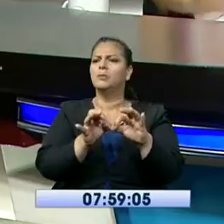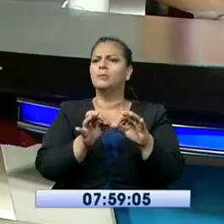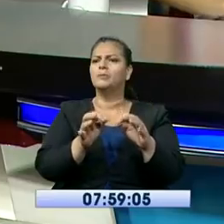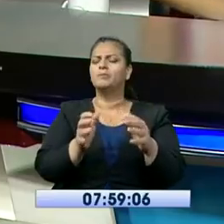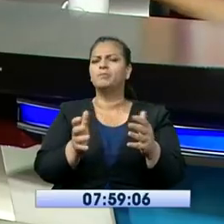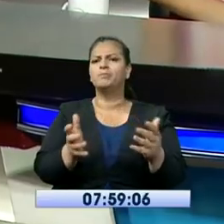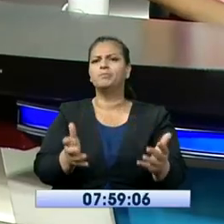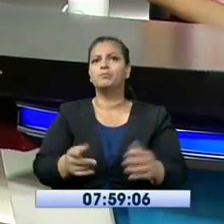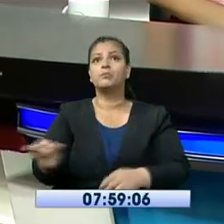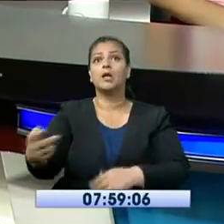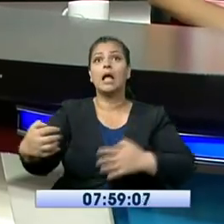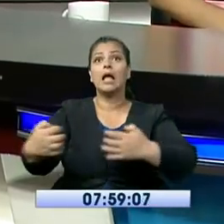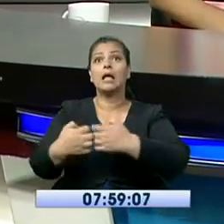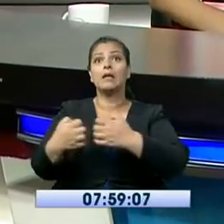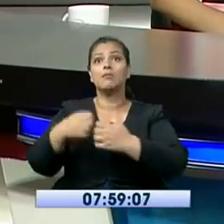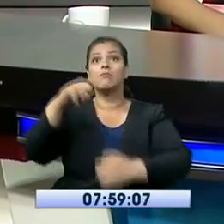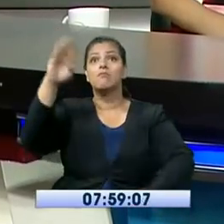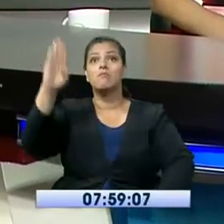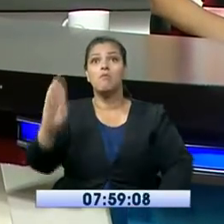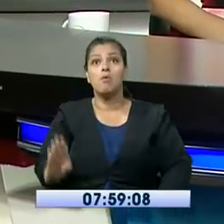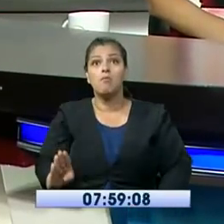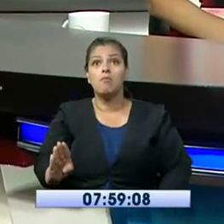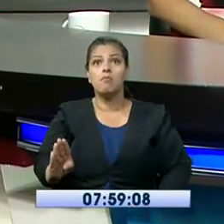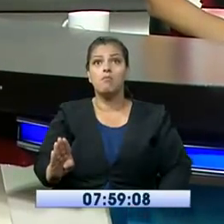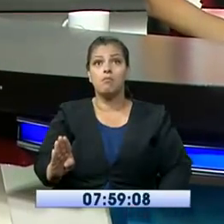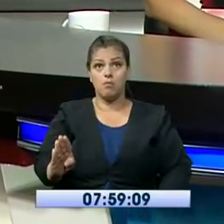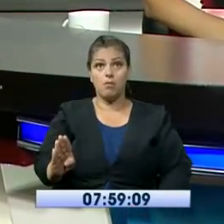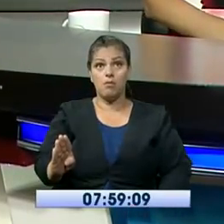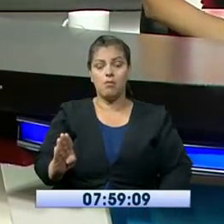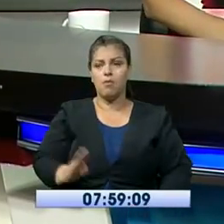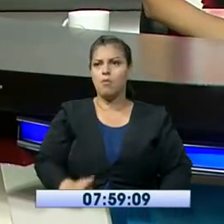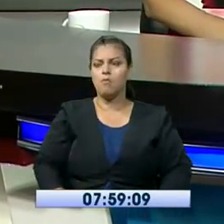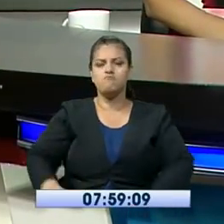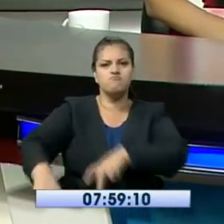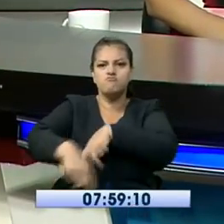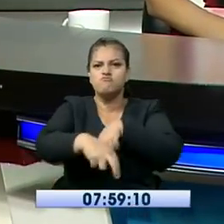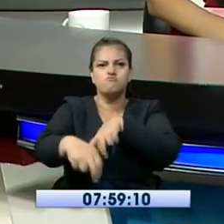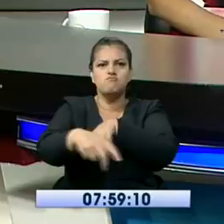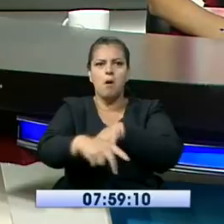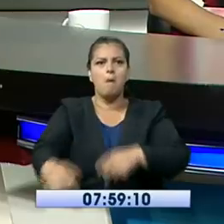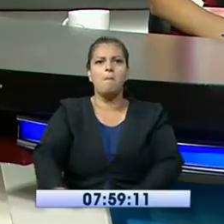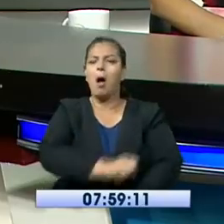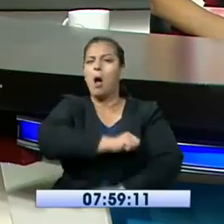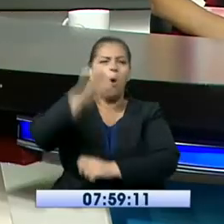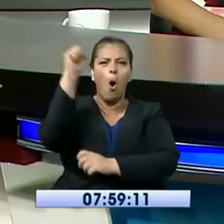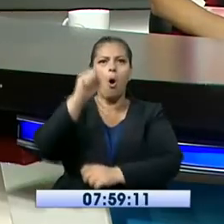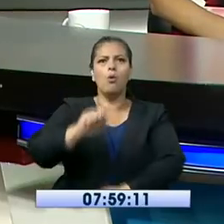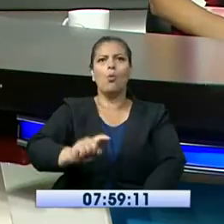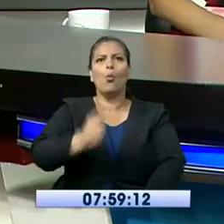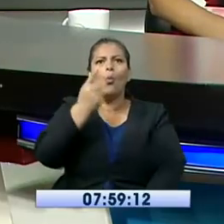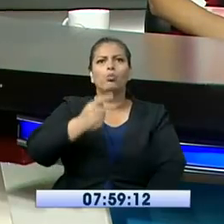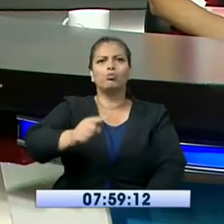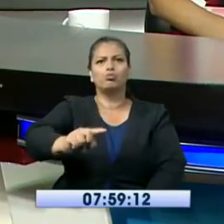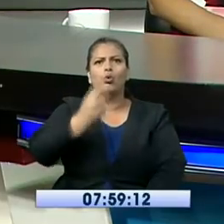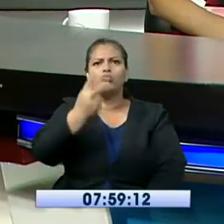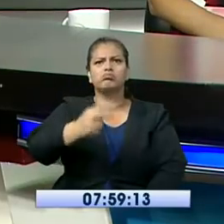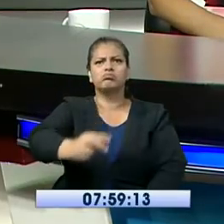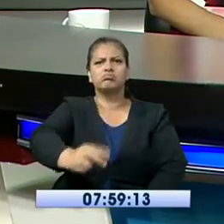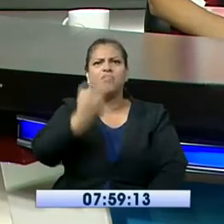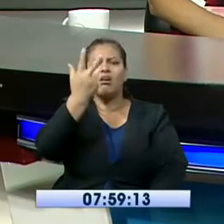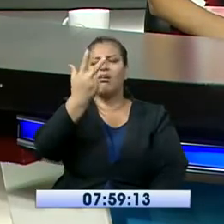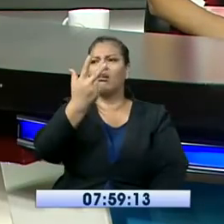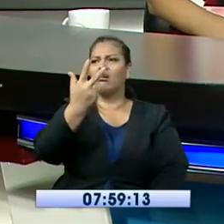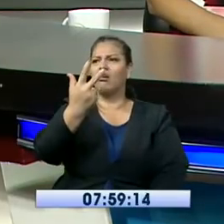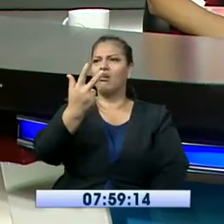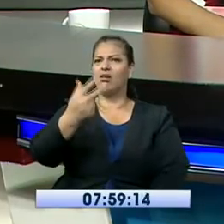yo creo que se dedicaron a ver pocahontas y no a ver los vídeos de estos jugadores cómo es posible que banguera arme una barrera así